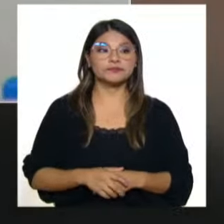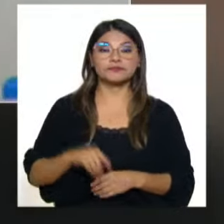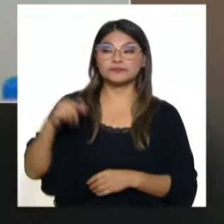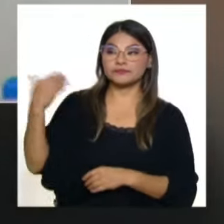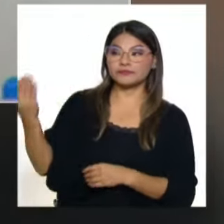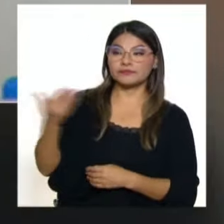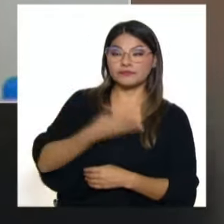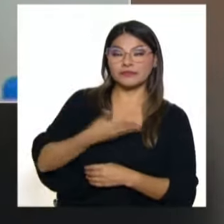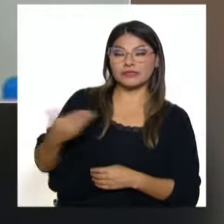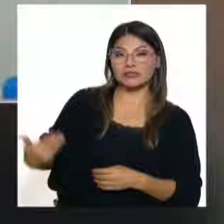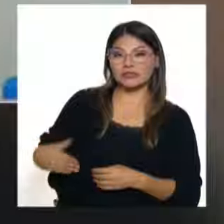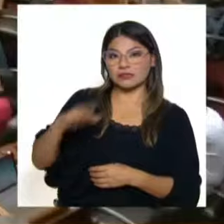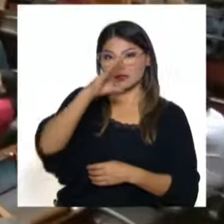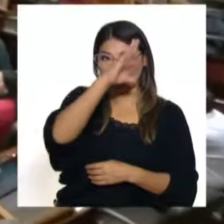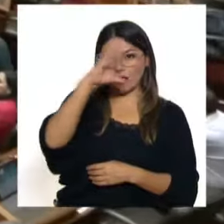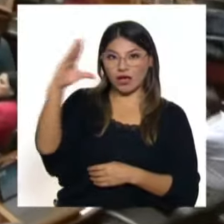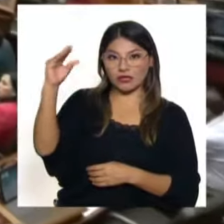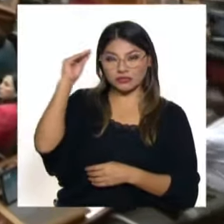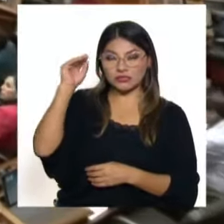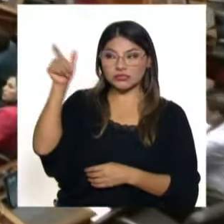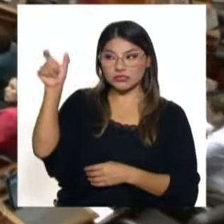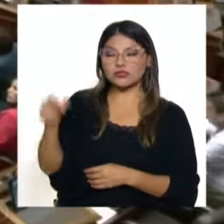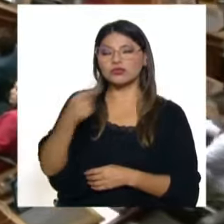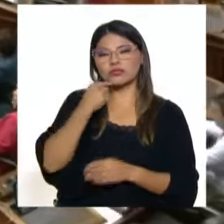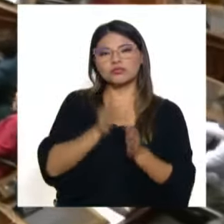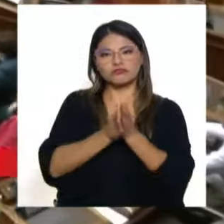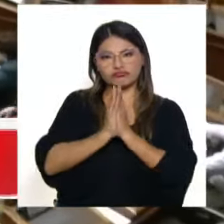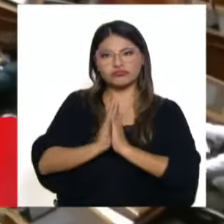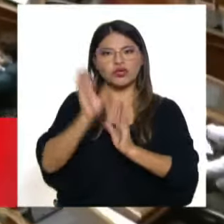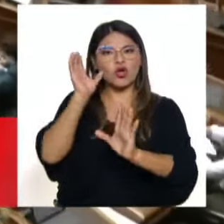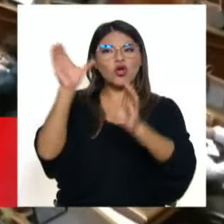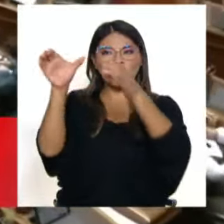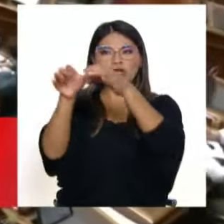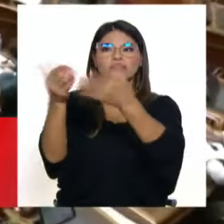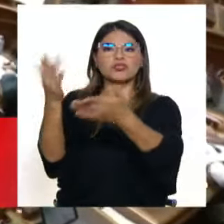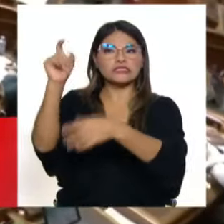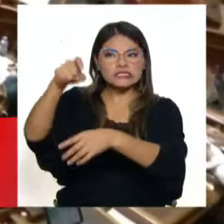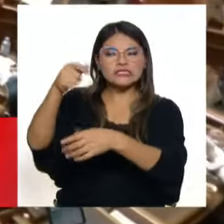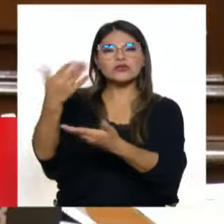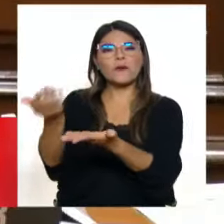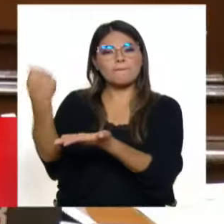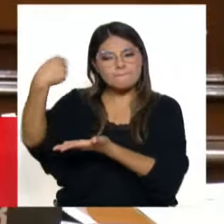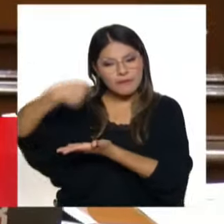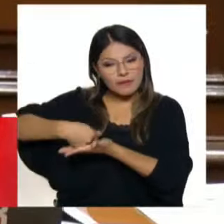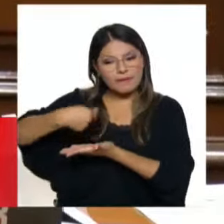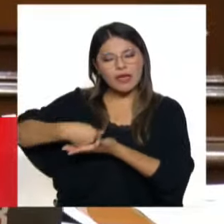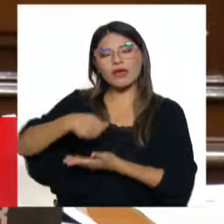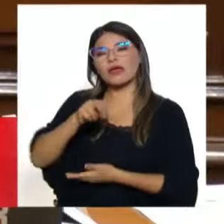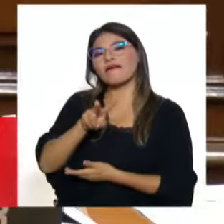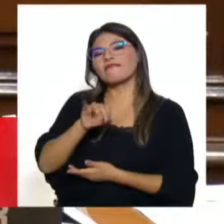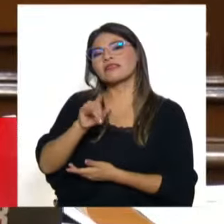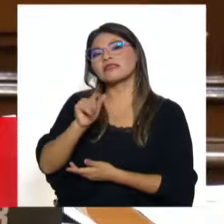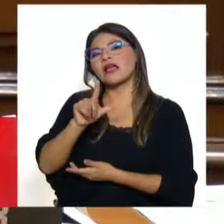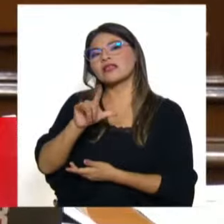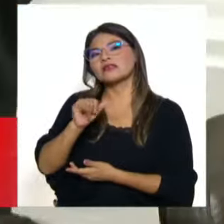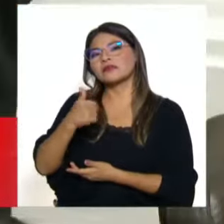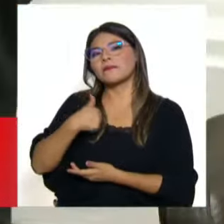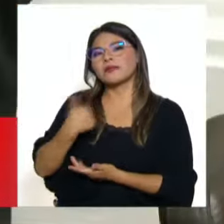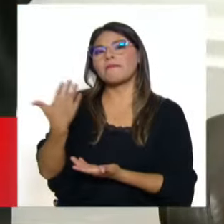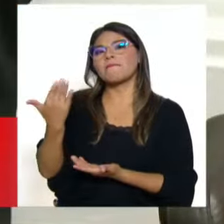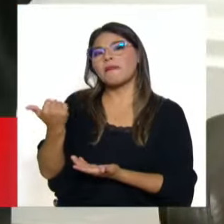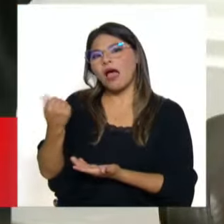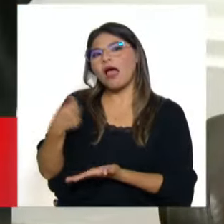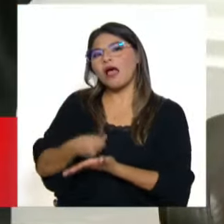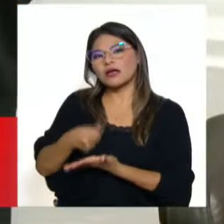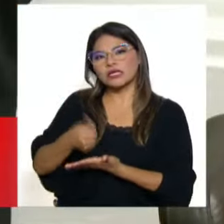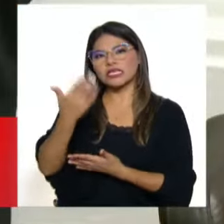expresidente Pedro Castillo apeló a la decisión del Congreso que declaró improcedente la solicitud de Castillo terrones para acceder a la pensión vitalicia de